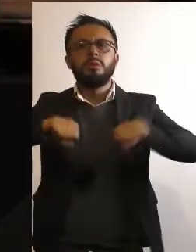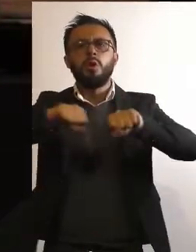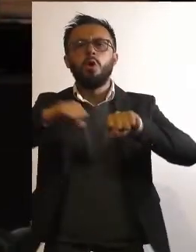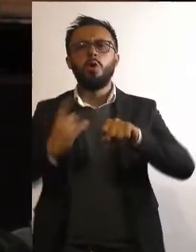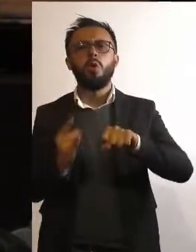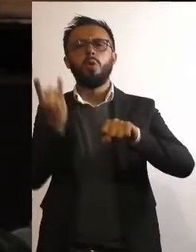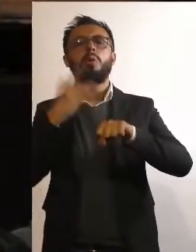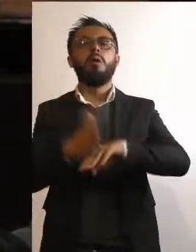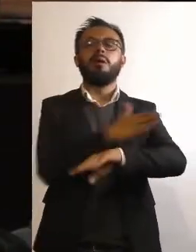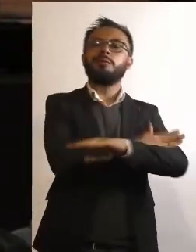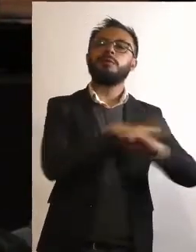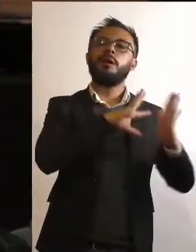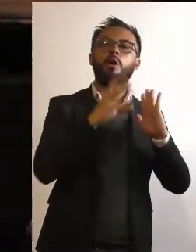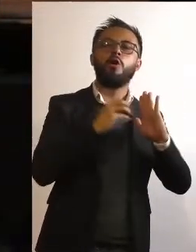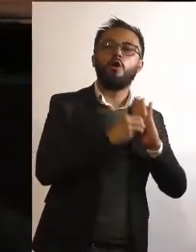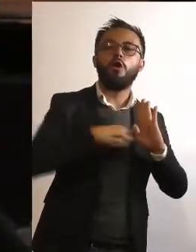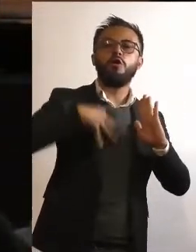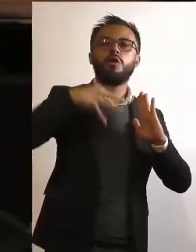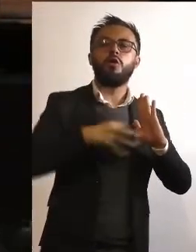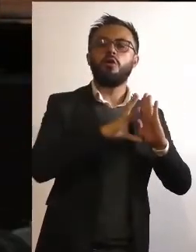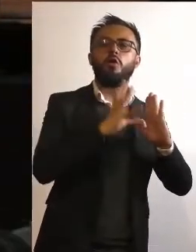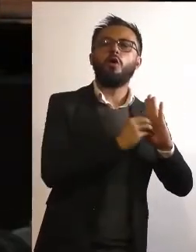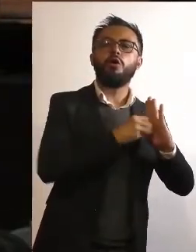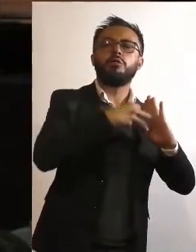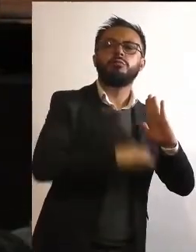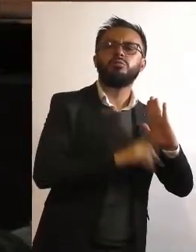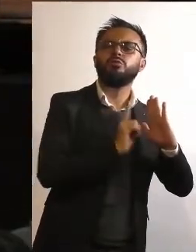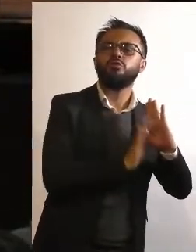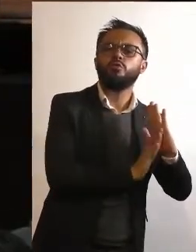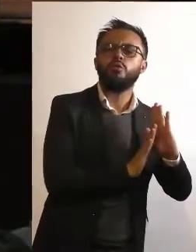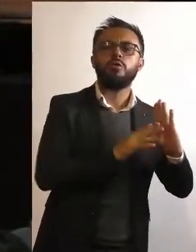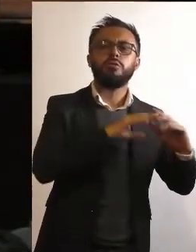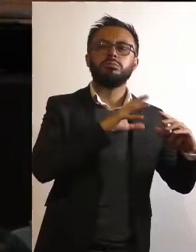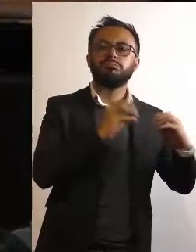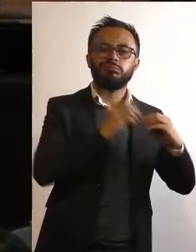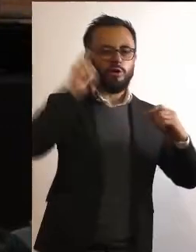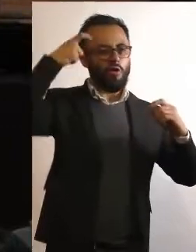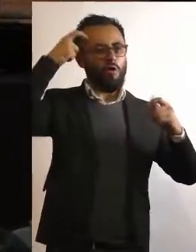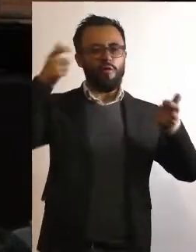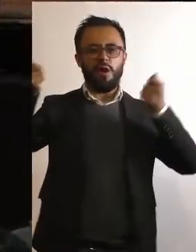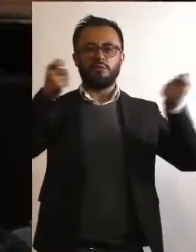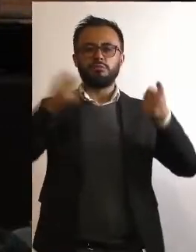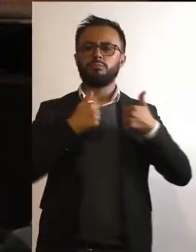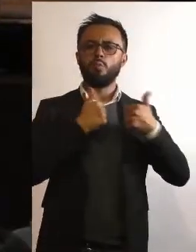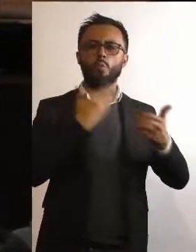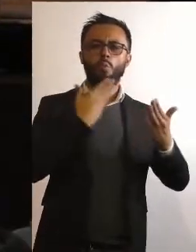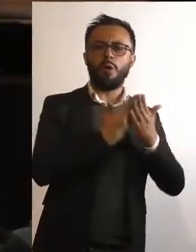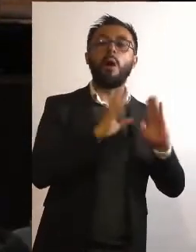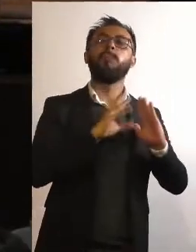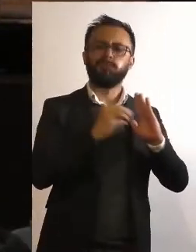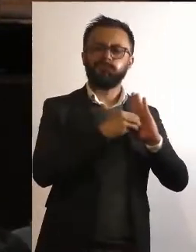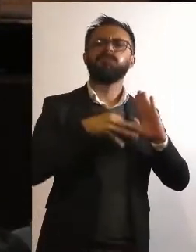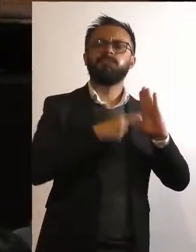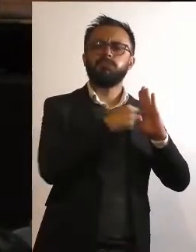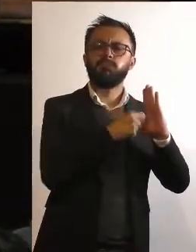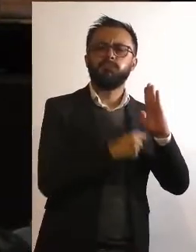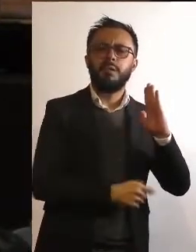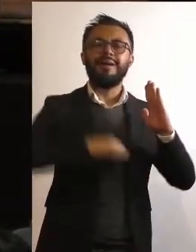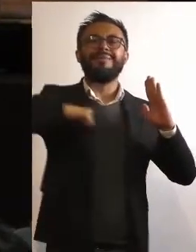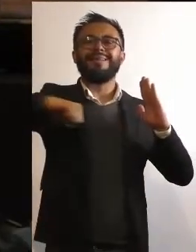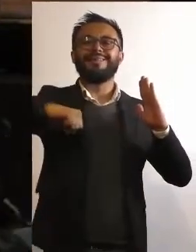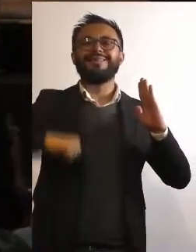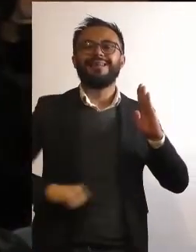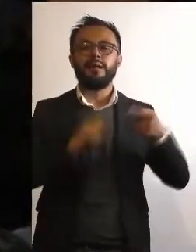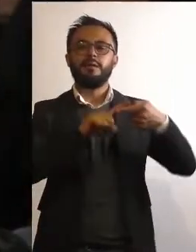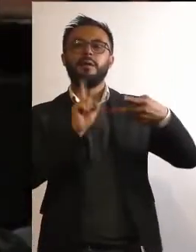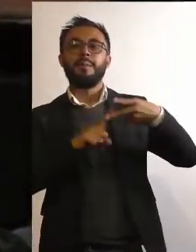nuestro Código de Buen Gobierno, el cual constituye derechos y deberes de los miembros de la comunidad educativa